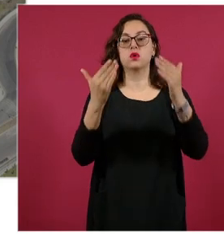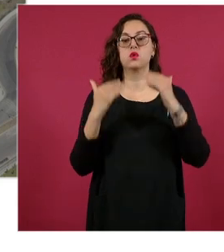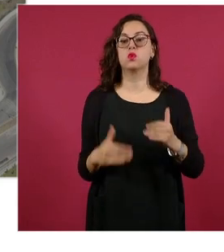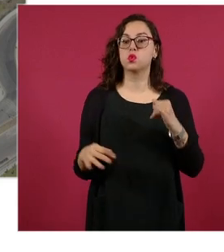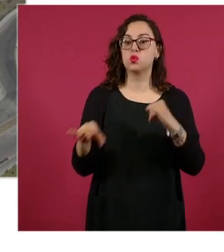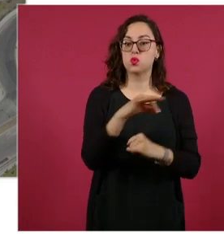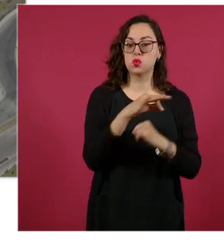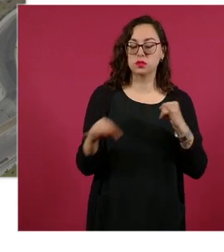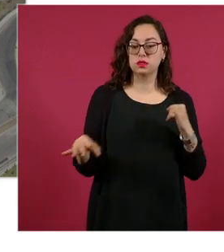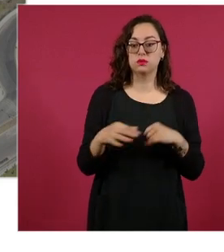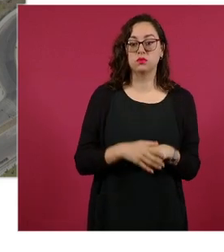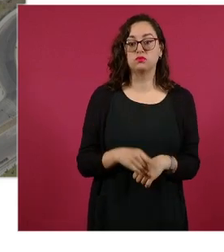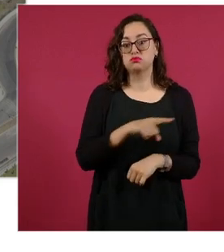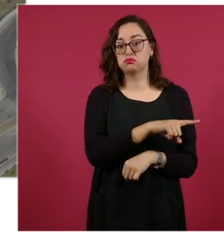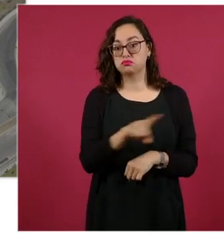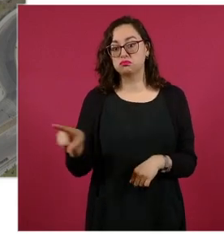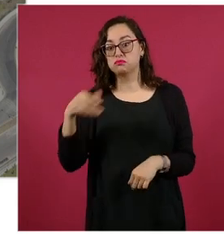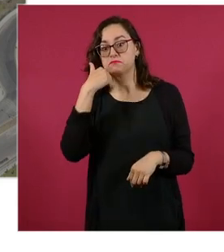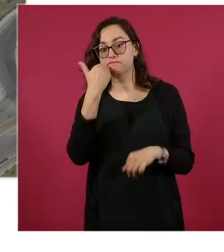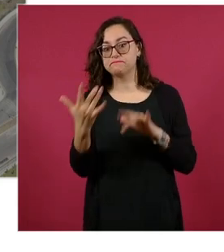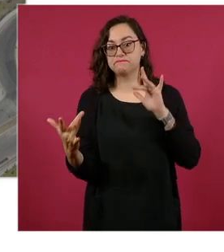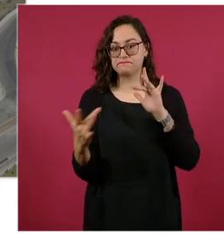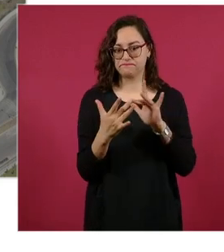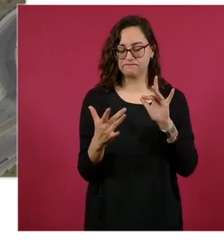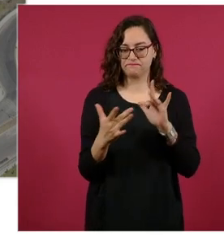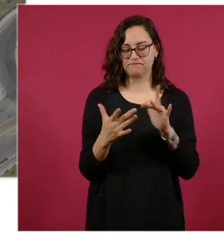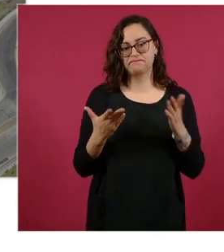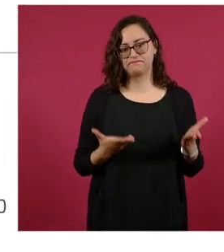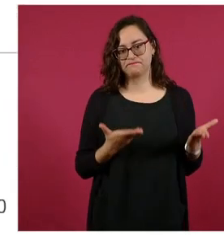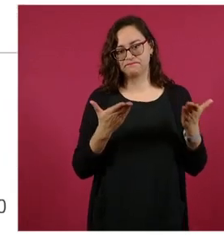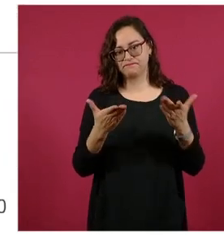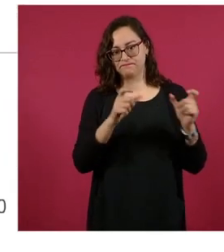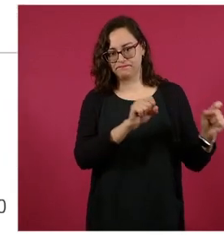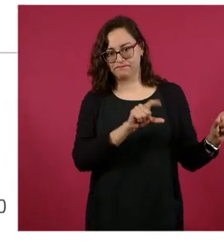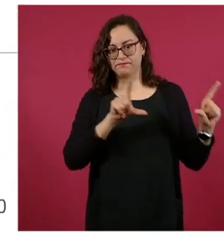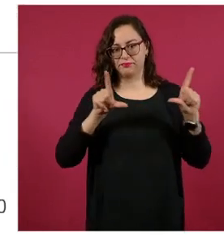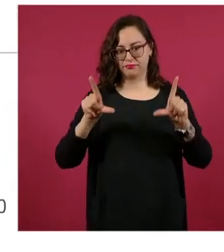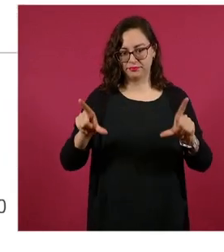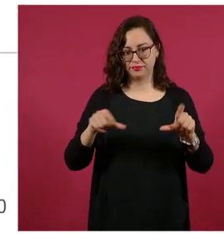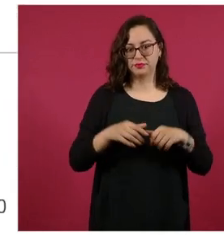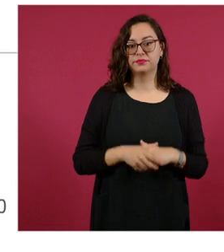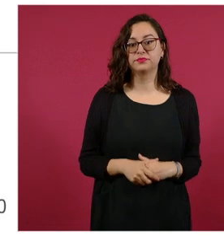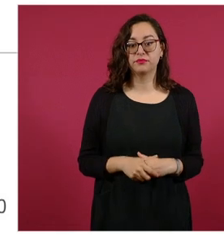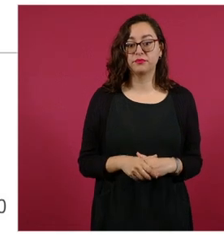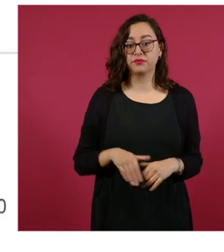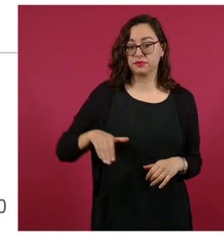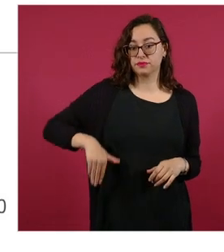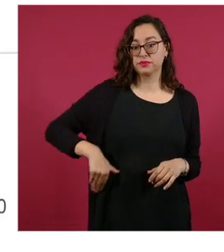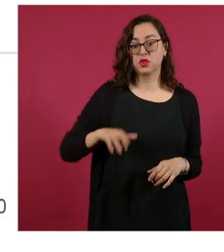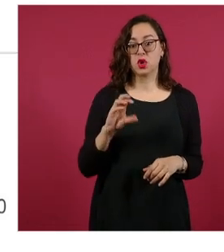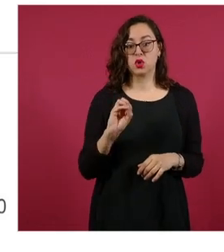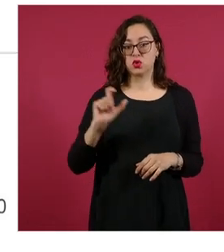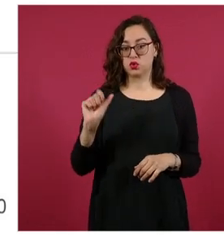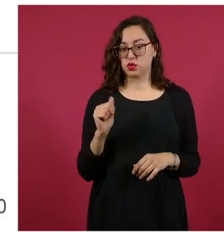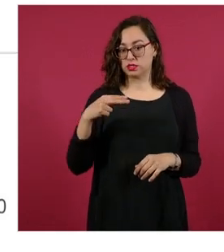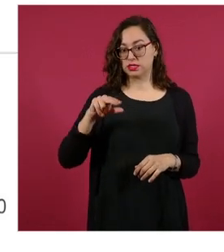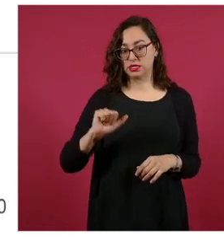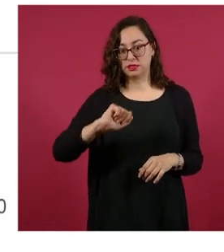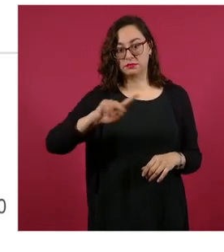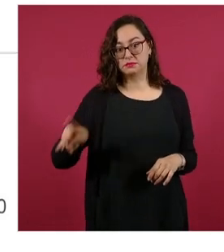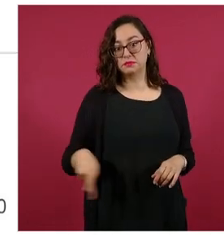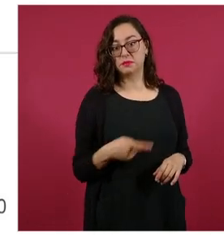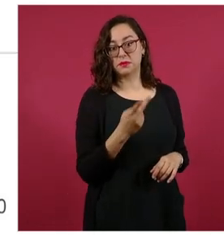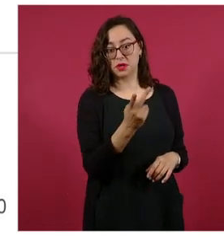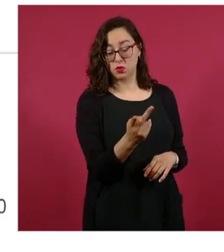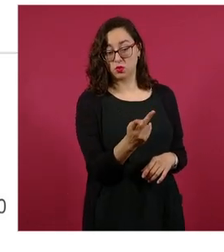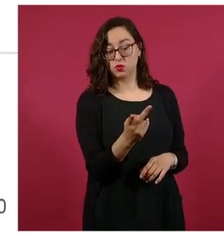nuestros datos de contacto y decir que sobre la pregunta que surgió de la señora Roxana, decir que